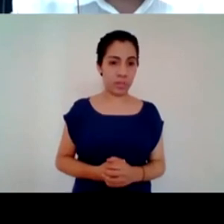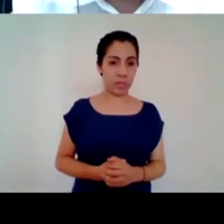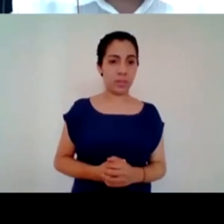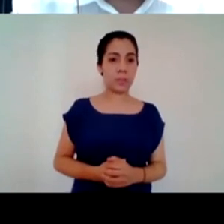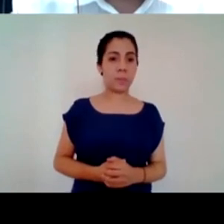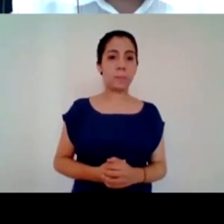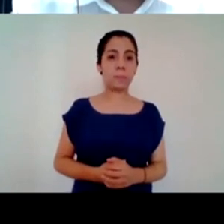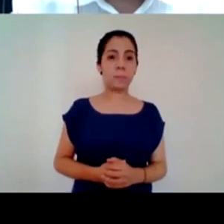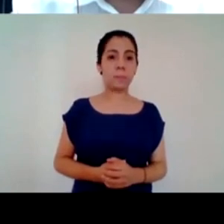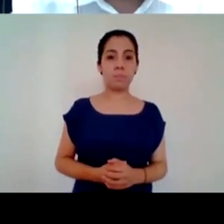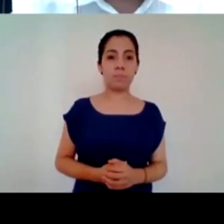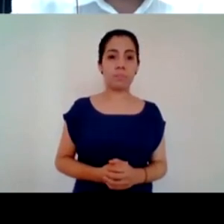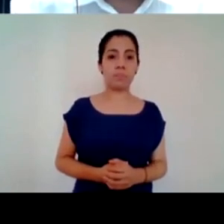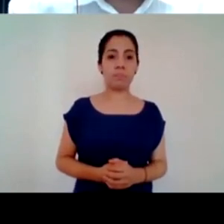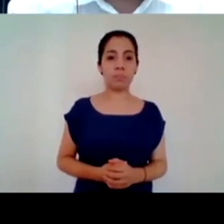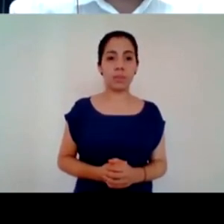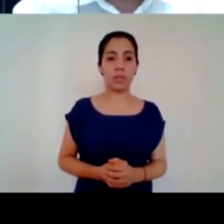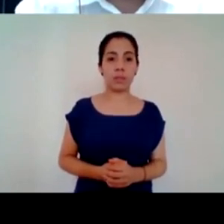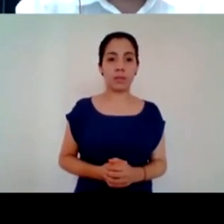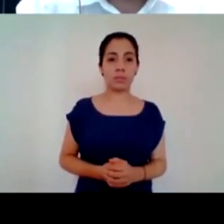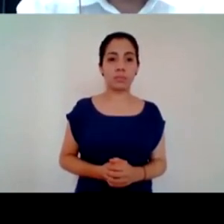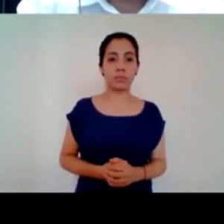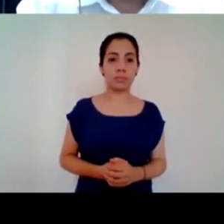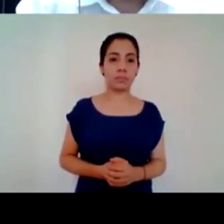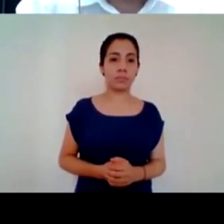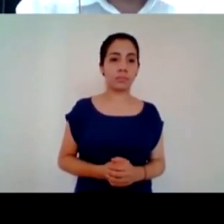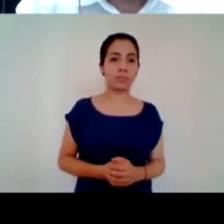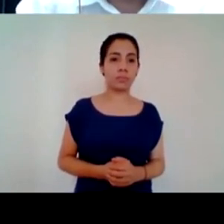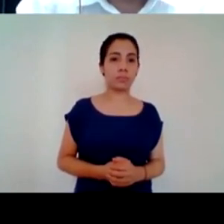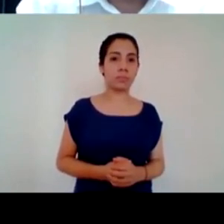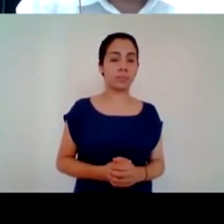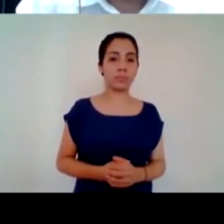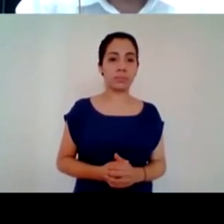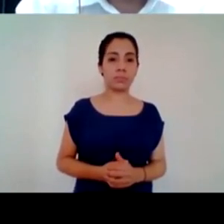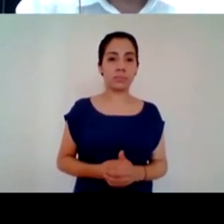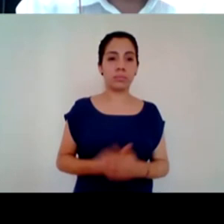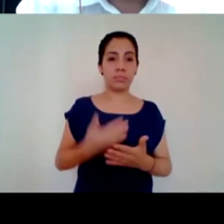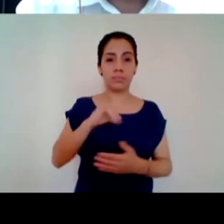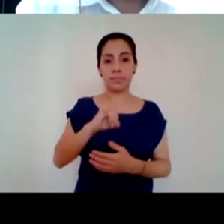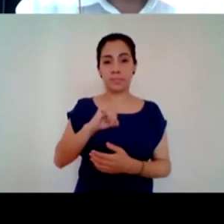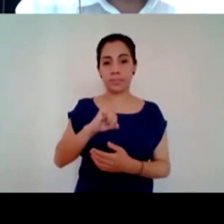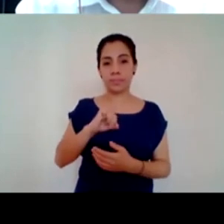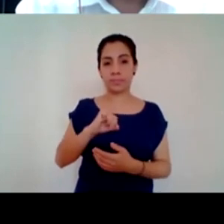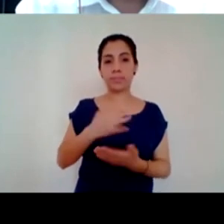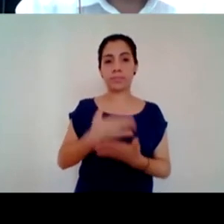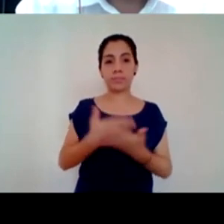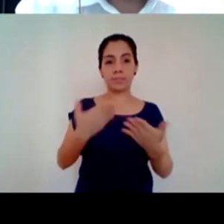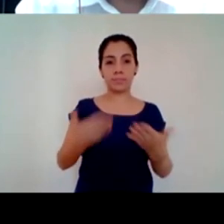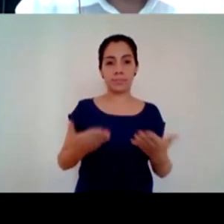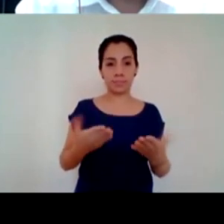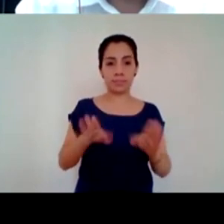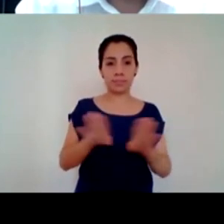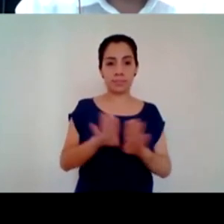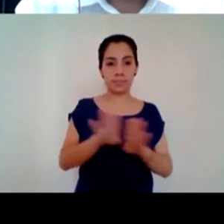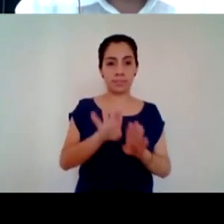esta sistematización de reintegrar, reinsertar, reeducar y los principios, digamos, de la estructura que llamamos del